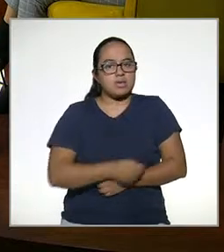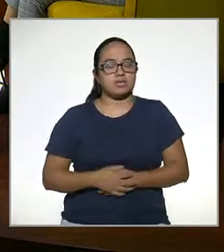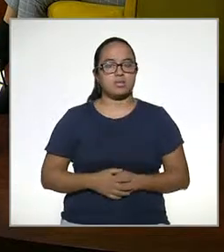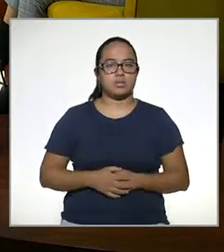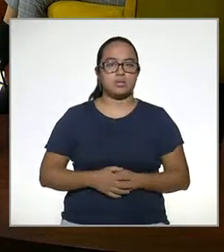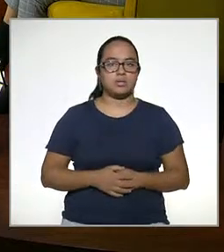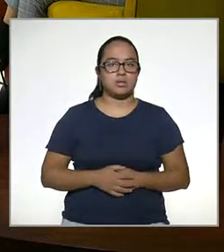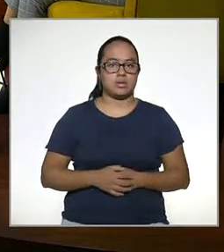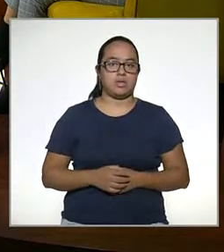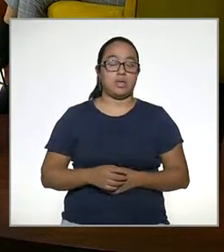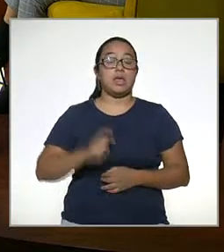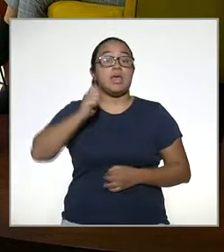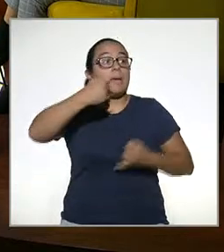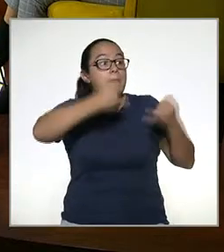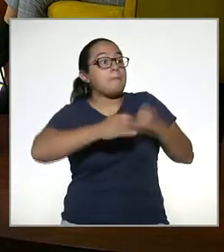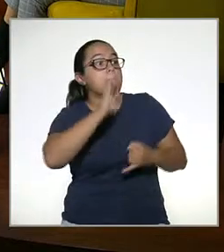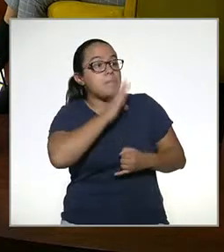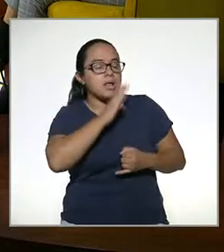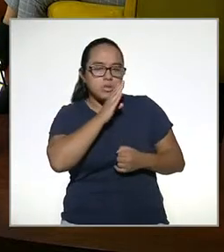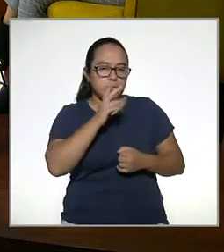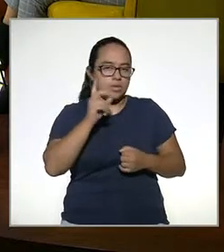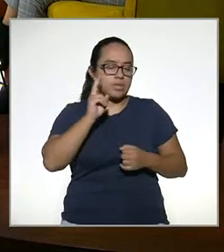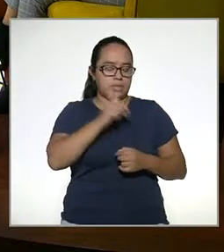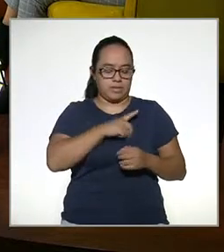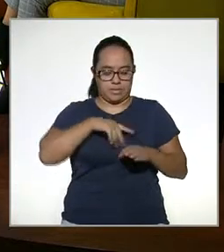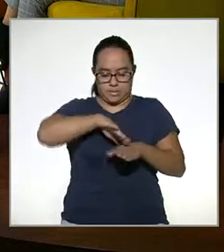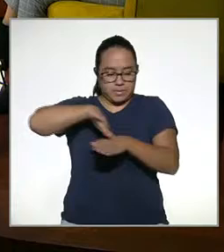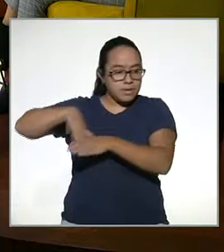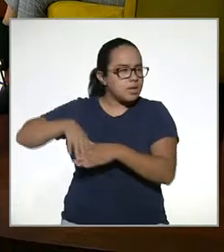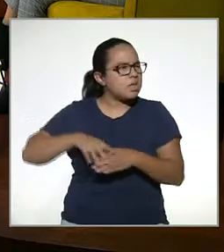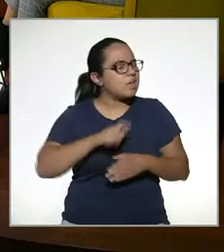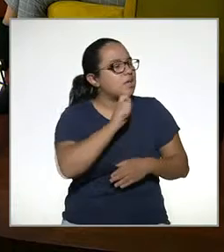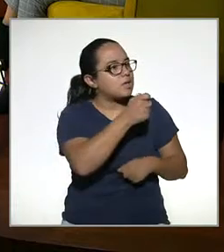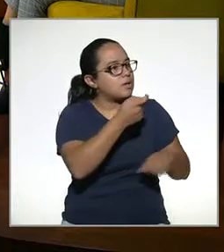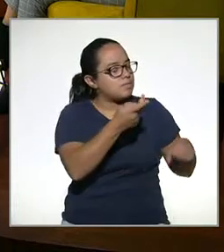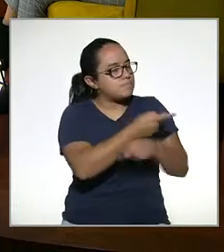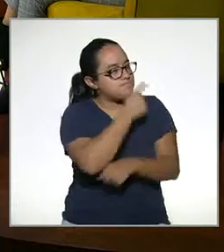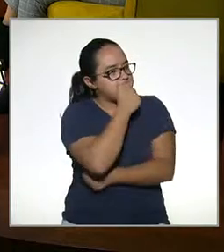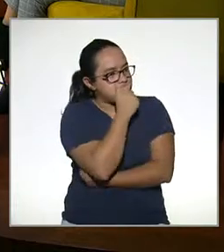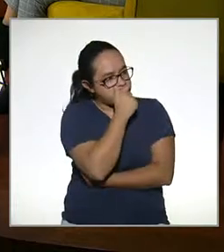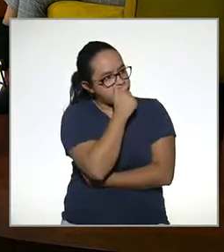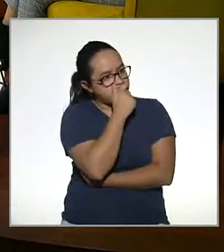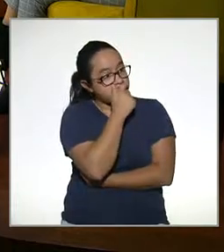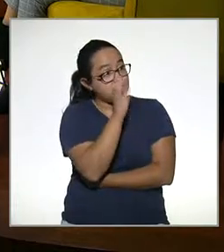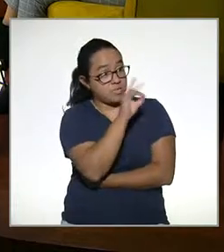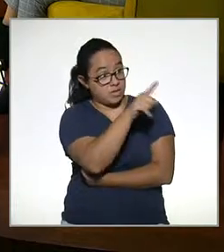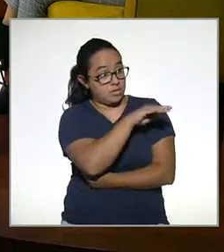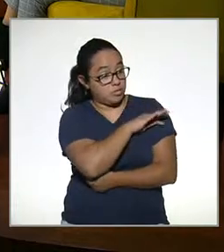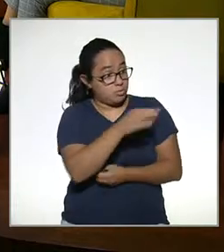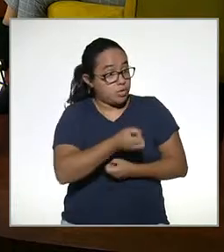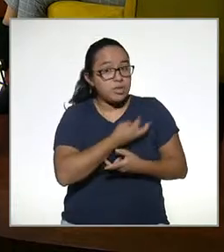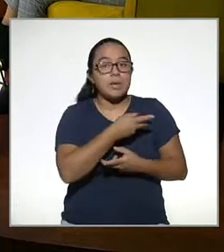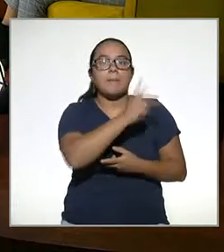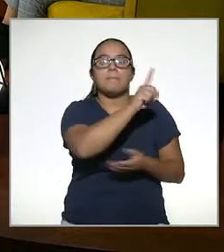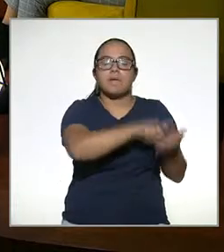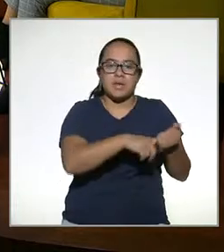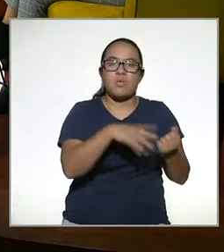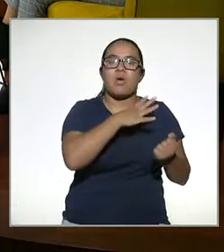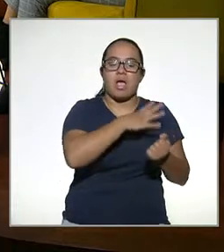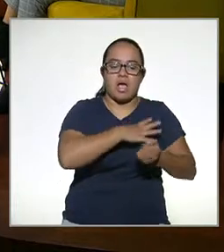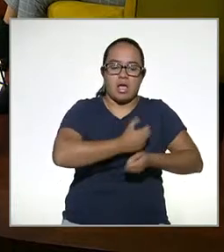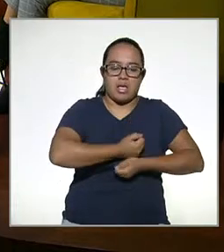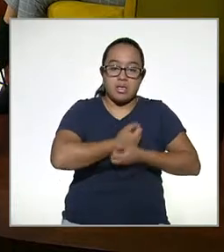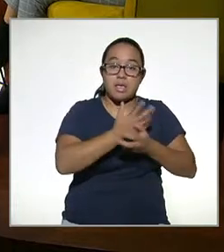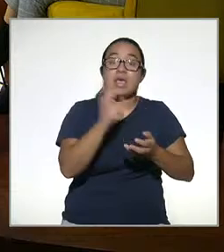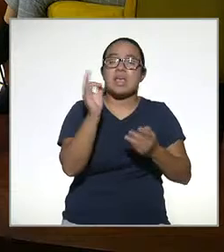Suspendemos el juicio. O suspendamos y veamos qué está pasando. Y si es posible que lo pueda decir y apalabrar, pero de que está hablando, está hablando. Que no